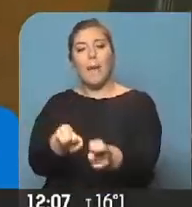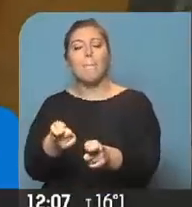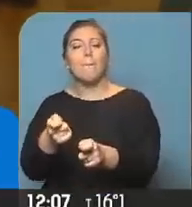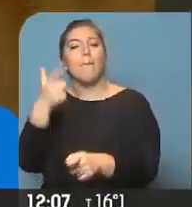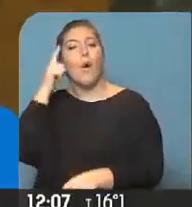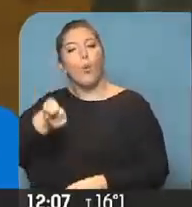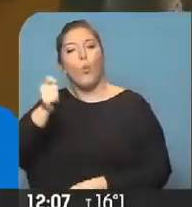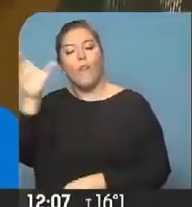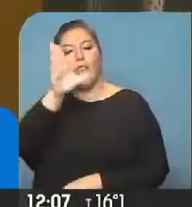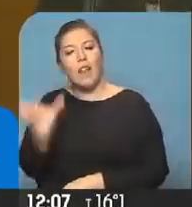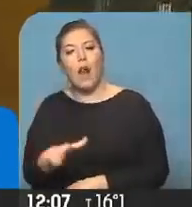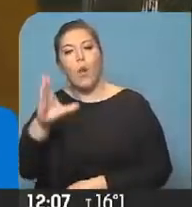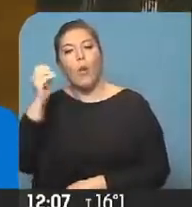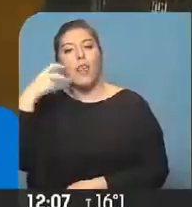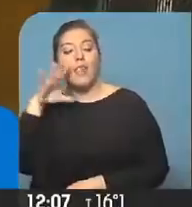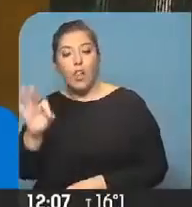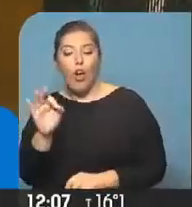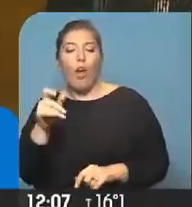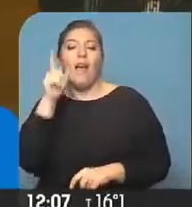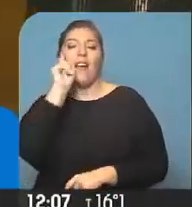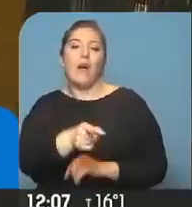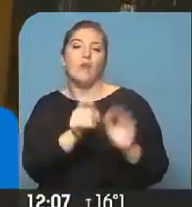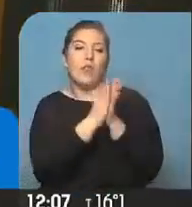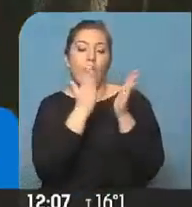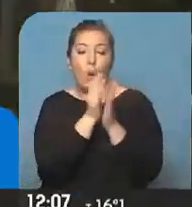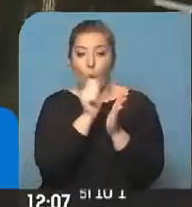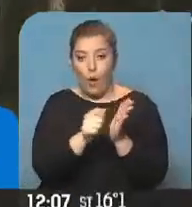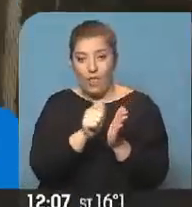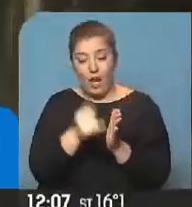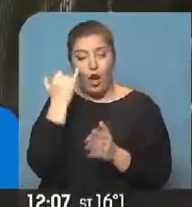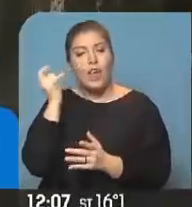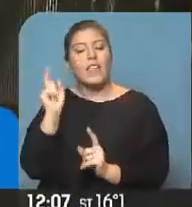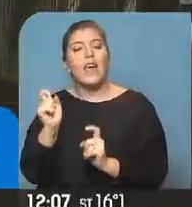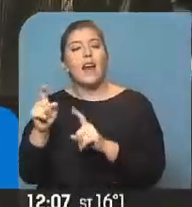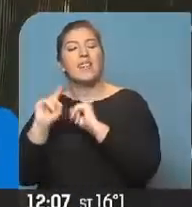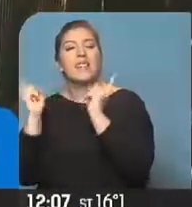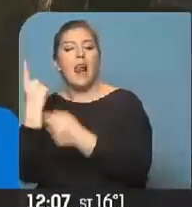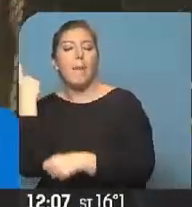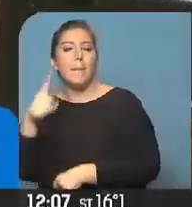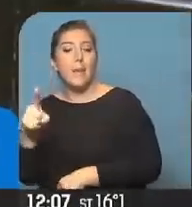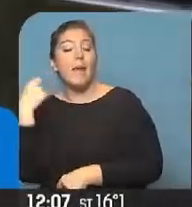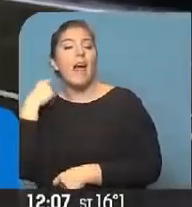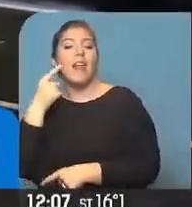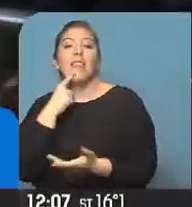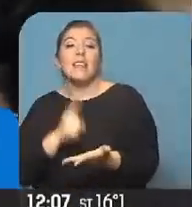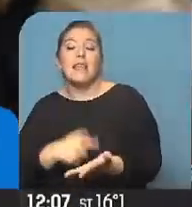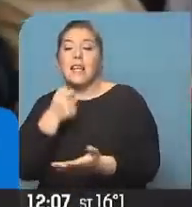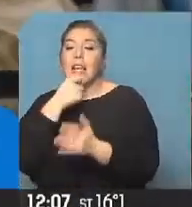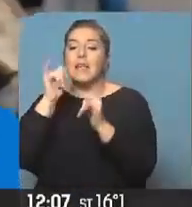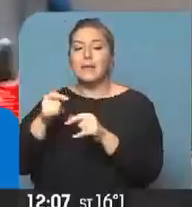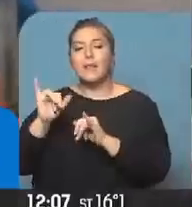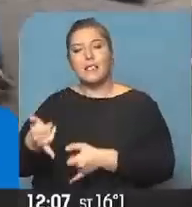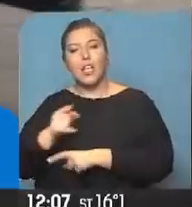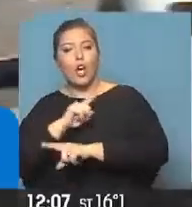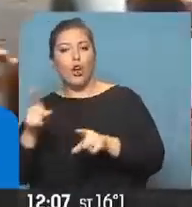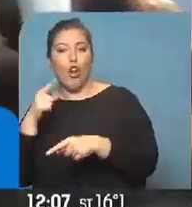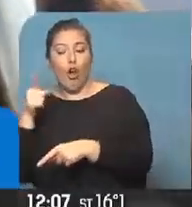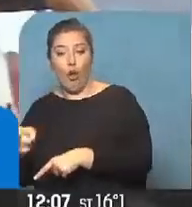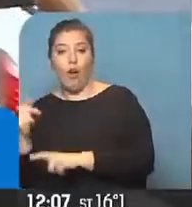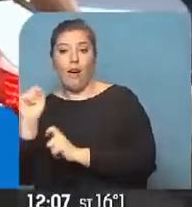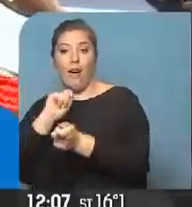Claudio Bonadío en la causa de los cuadernos, y será la sala primera de la Cámara la que defina en las próximas horas si acepta o no esta